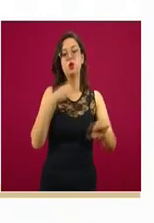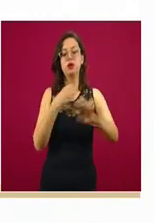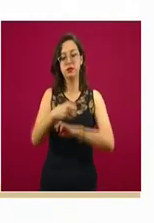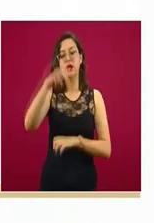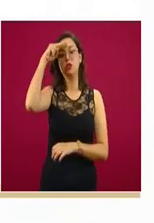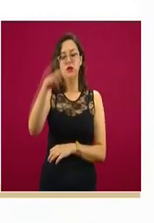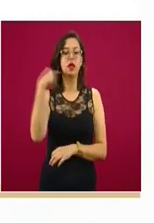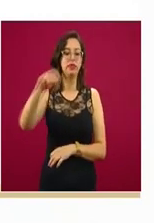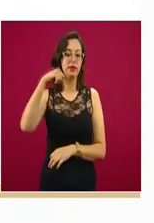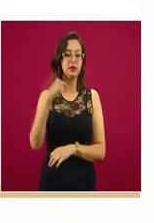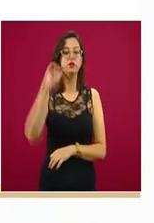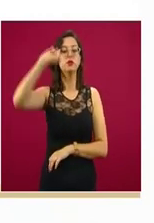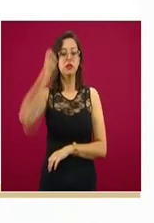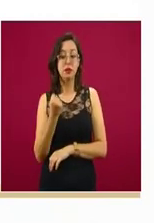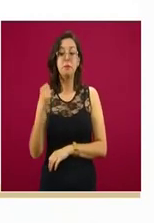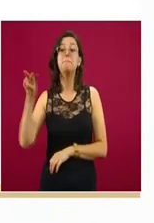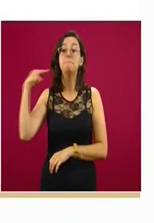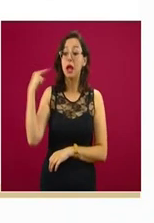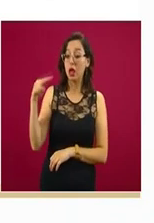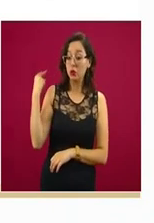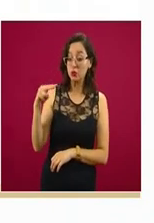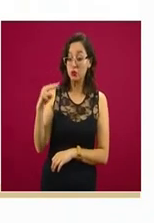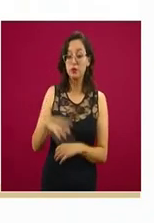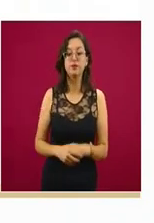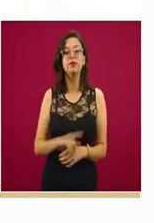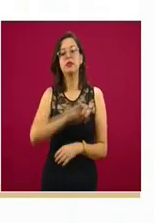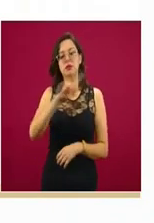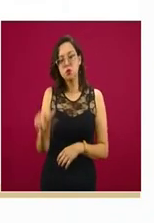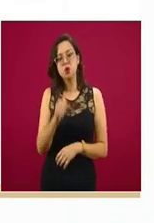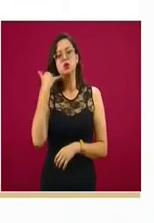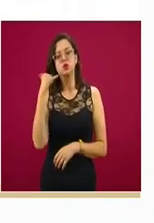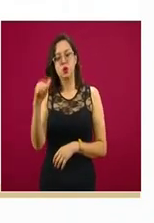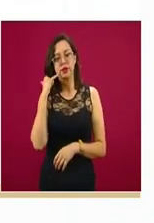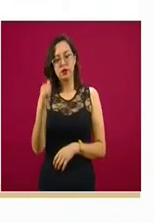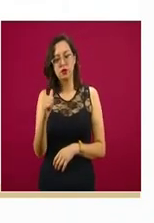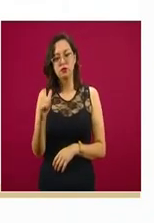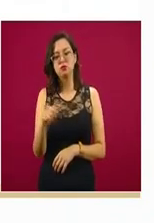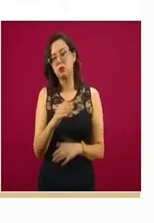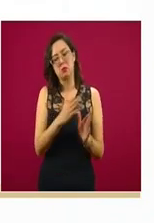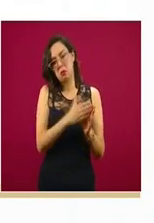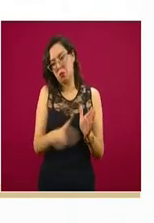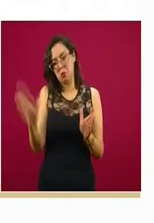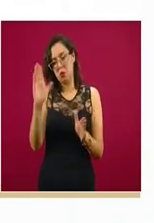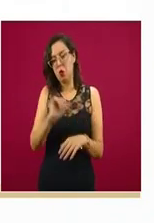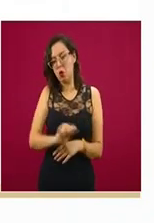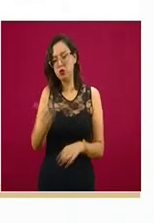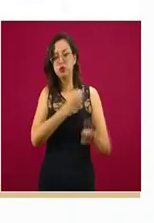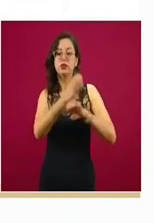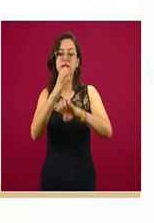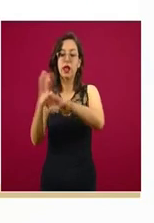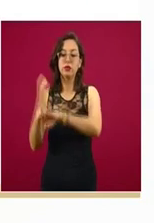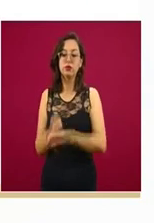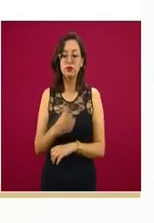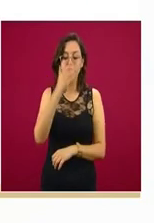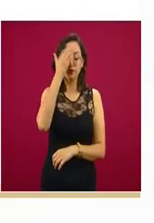México, Tabasco, Sinaloa y Veracruz. Después aparece Yucatán y después otros estados de la República.